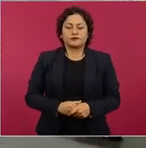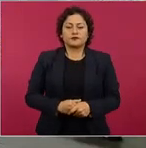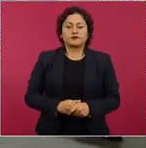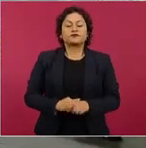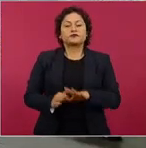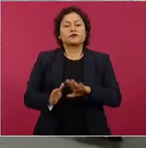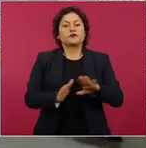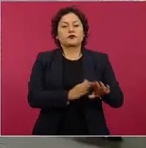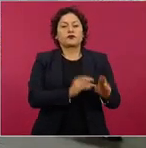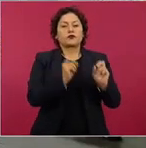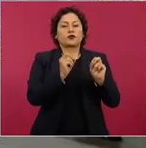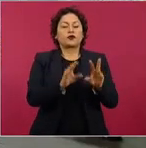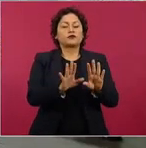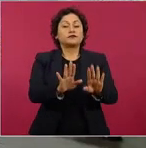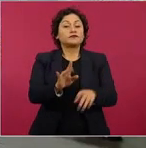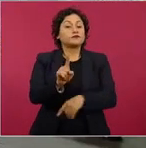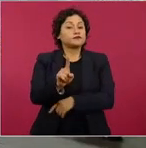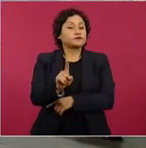hasta dónde afectaría?